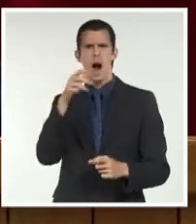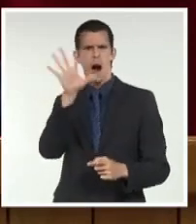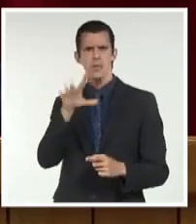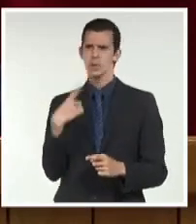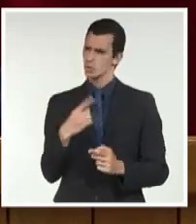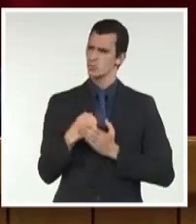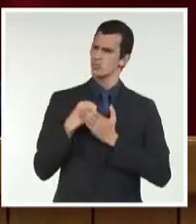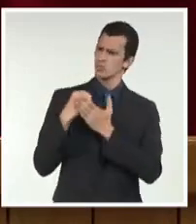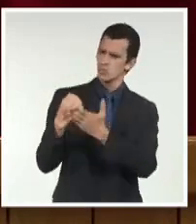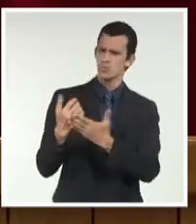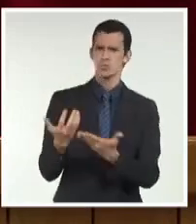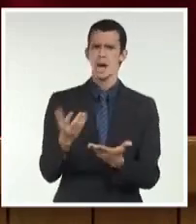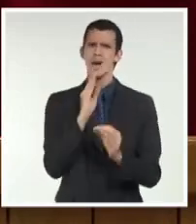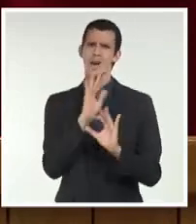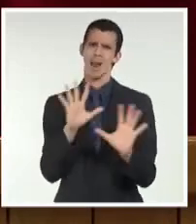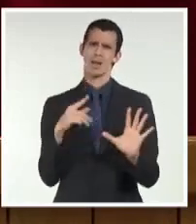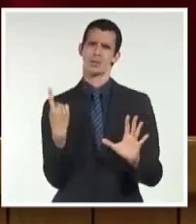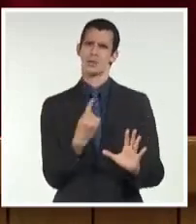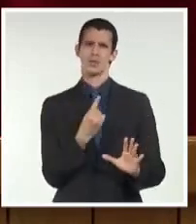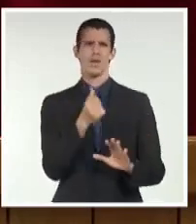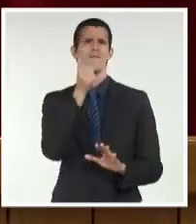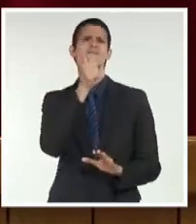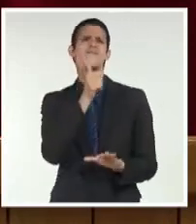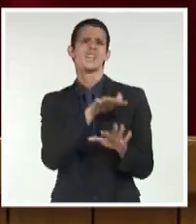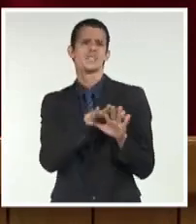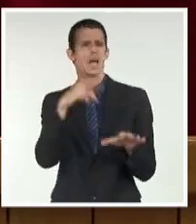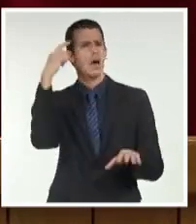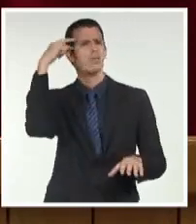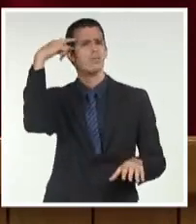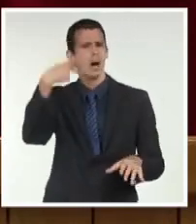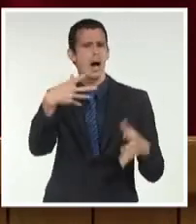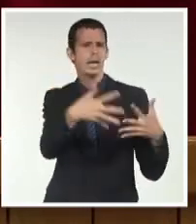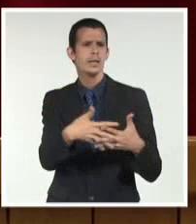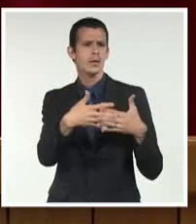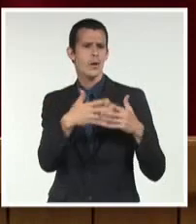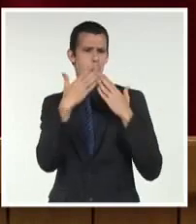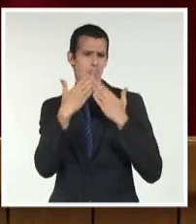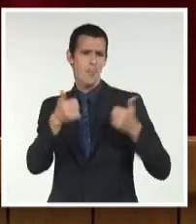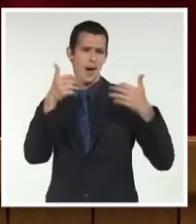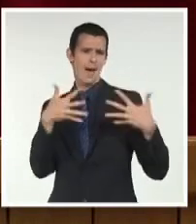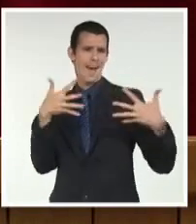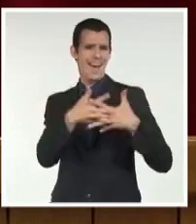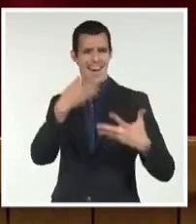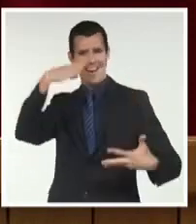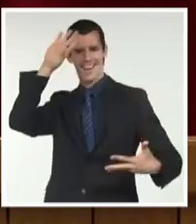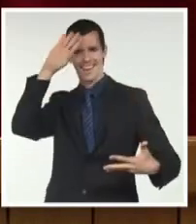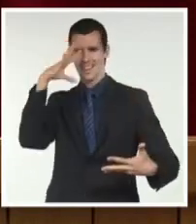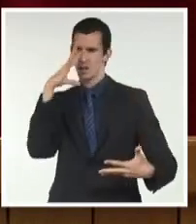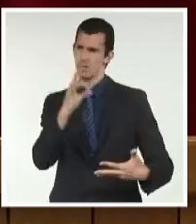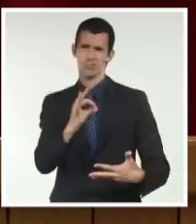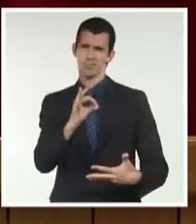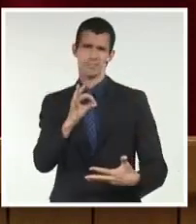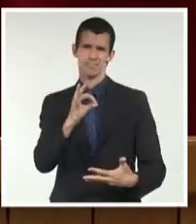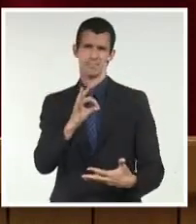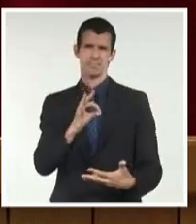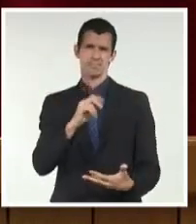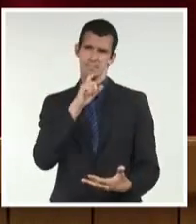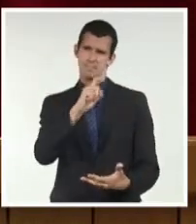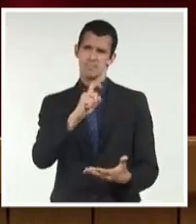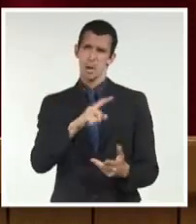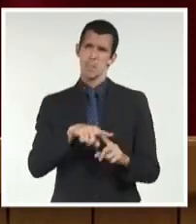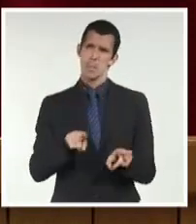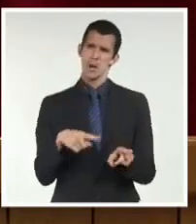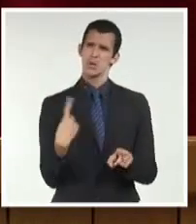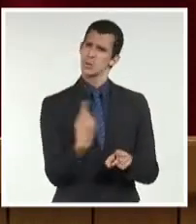el poder de cambiar la lógica imperial, pero no renunciamos desde nuestra lógica antiimperialista y socialista a la